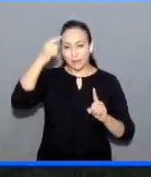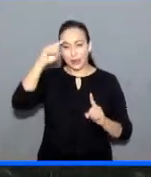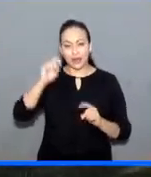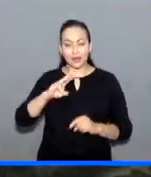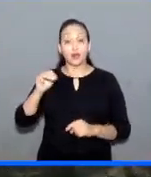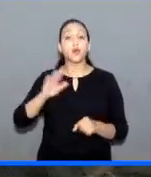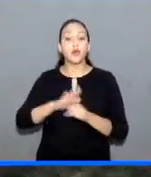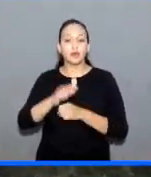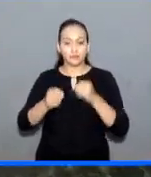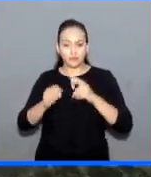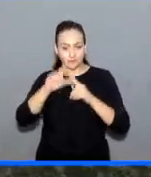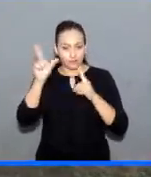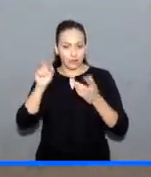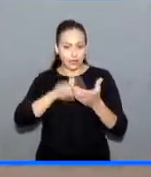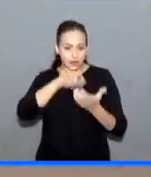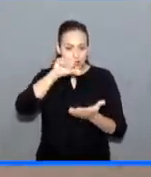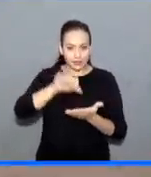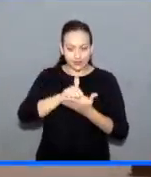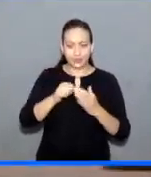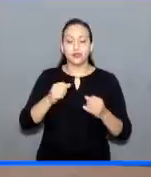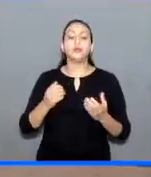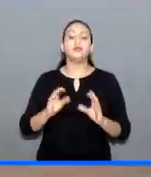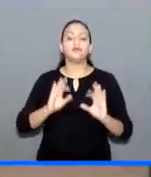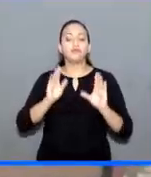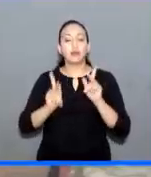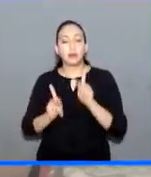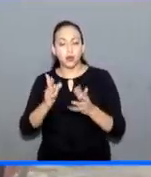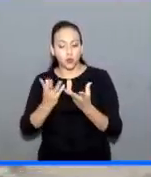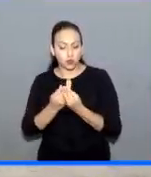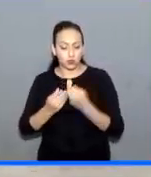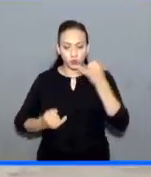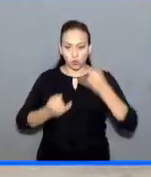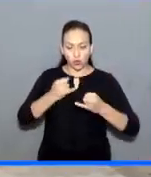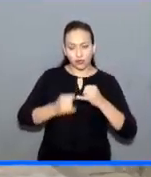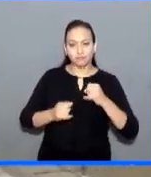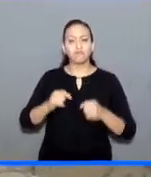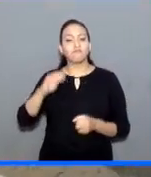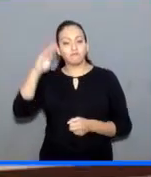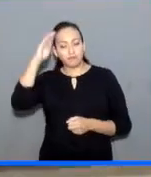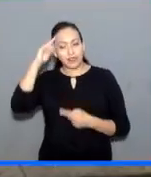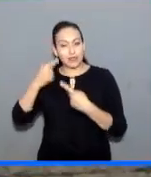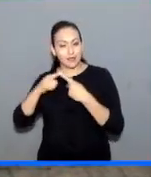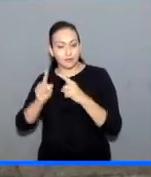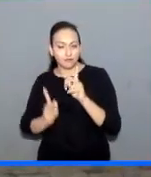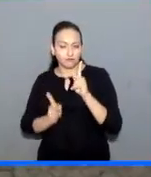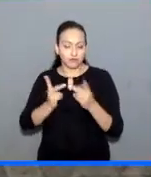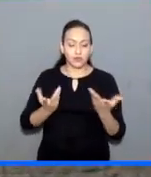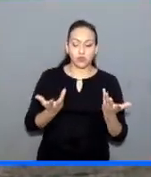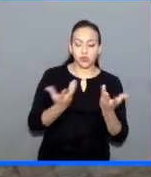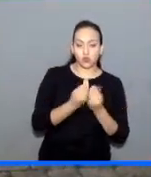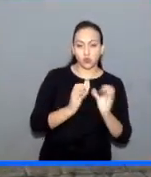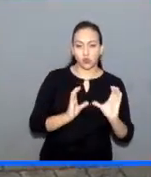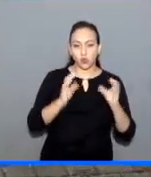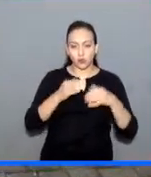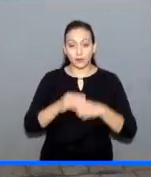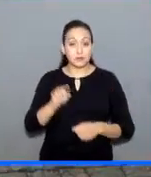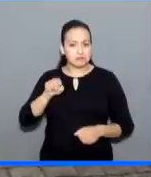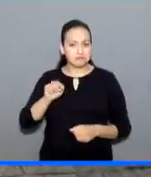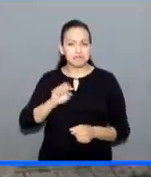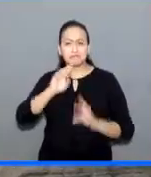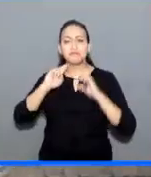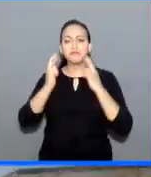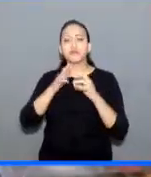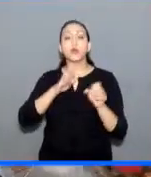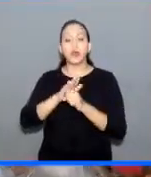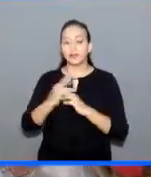Corte participará en el diálogo con personas juzgadoras y autoridades comunales. En este evento se analizará cómo Michoacán se